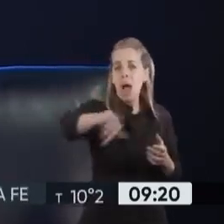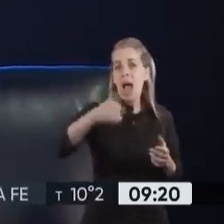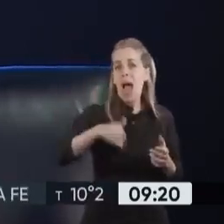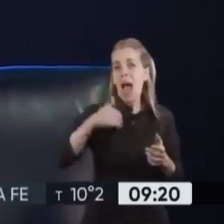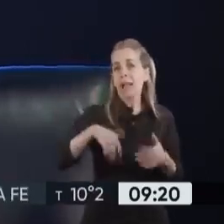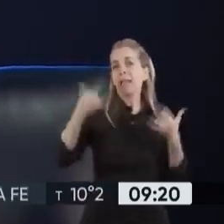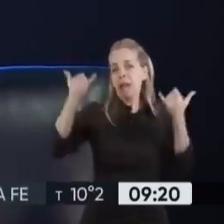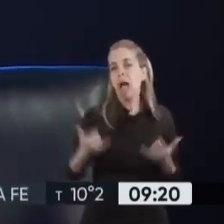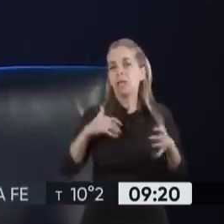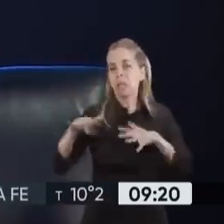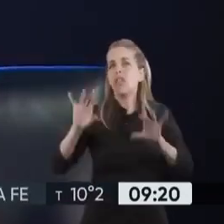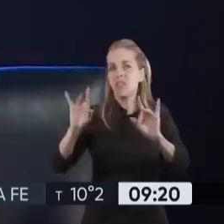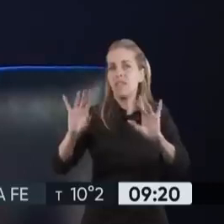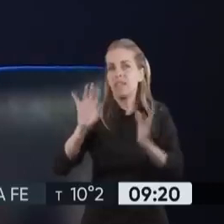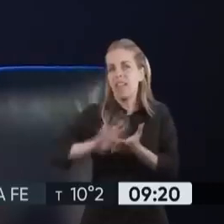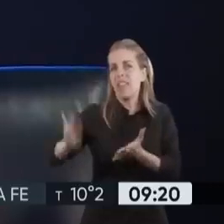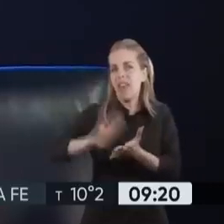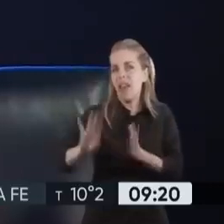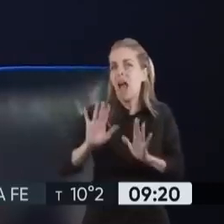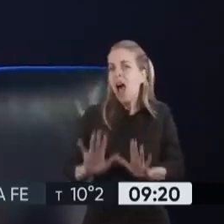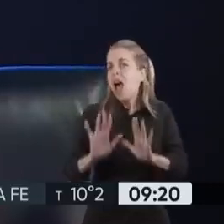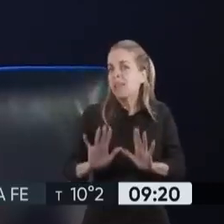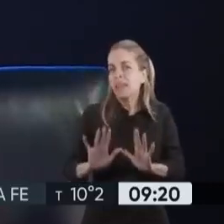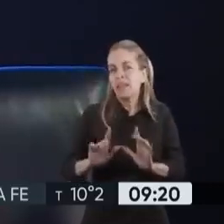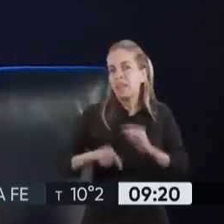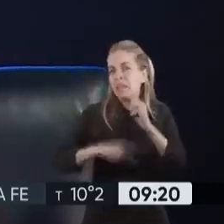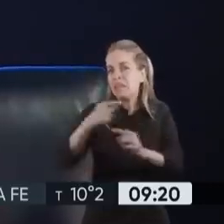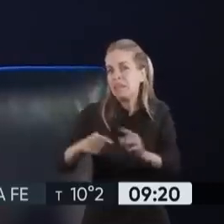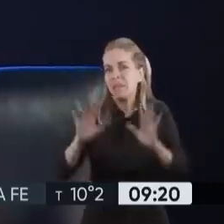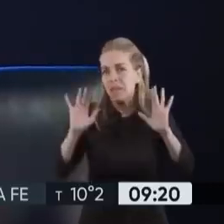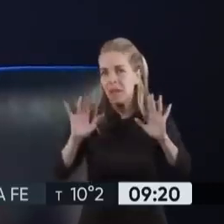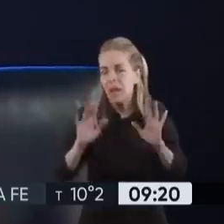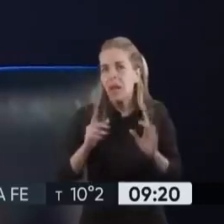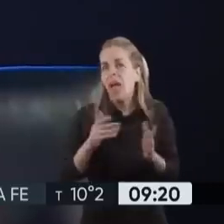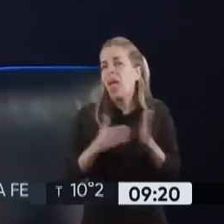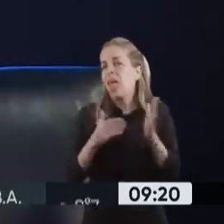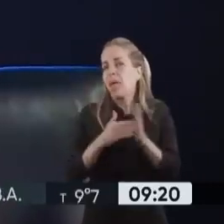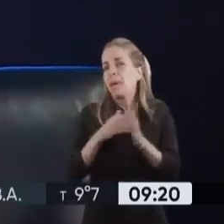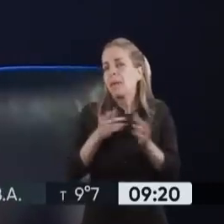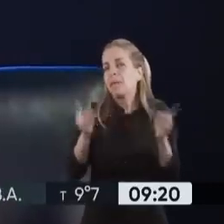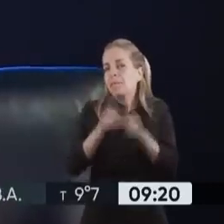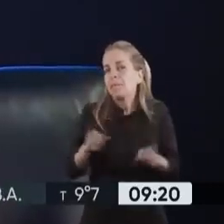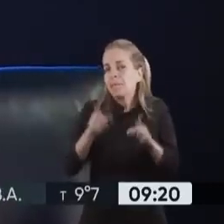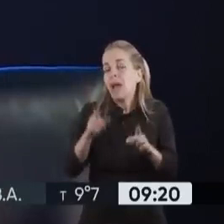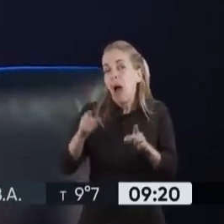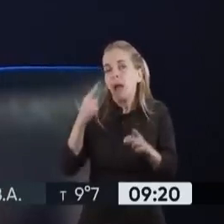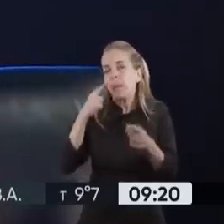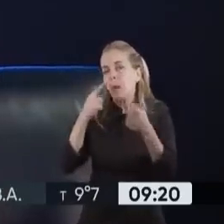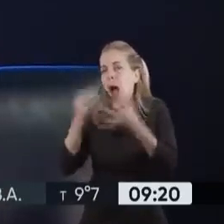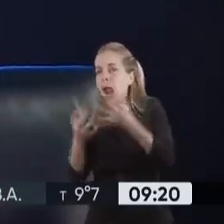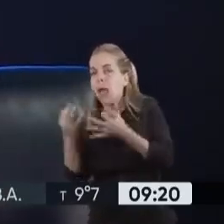y eso básicamente es una cuestión metodológica no es un corrimiento de la meta es una cuestión metodológica que ya estamos analizando con el fondo monetario